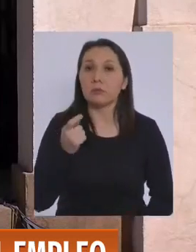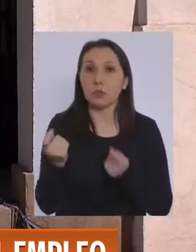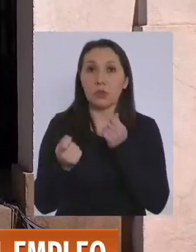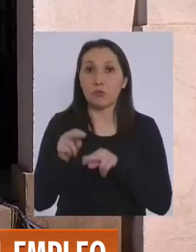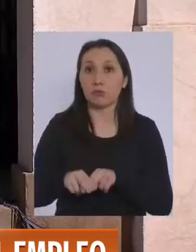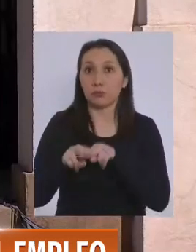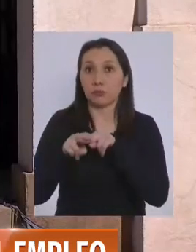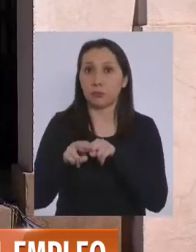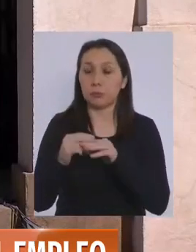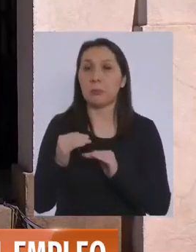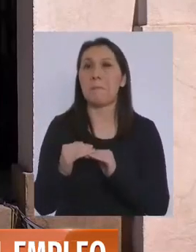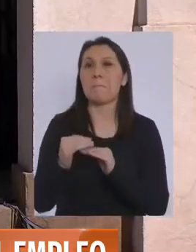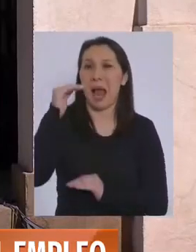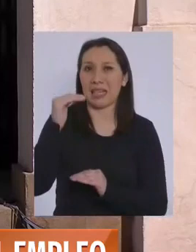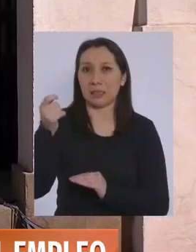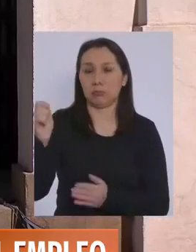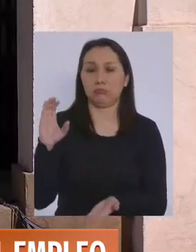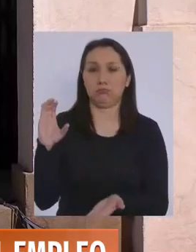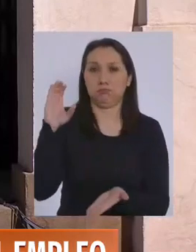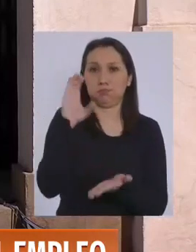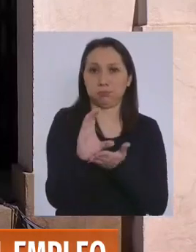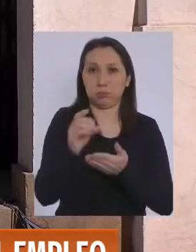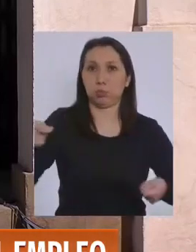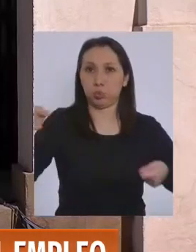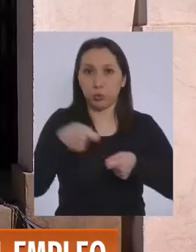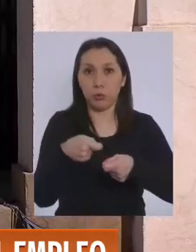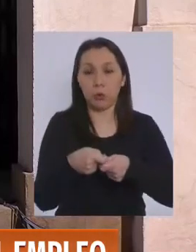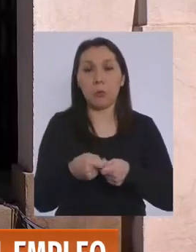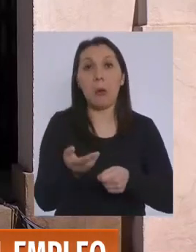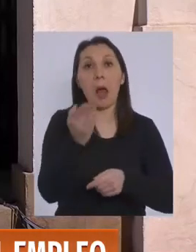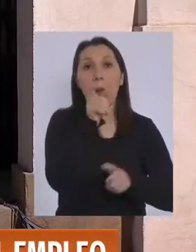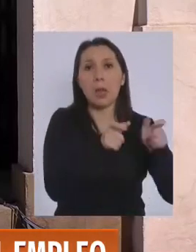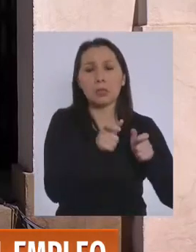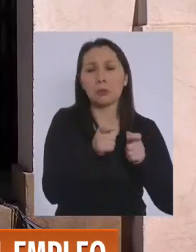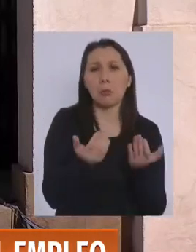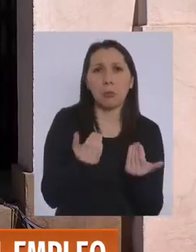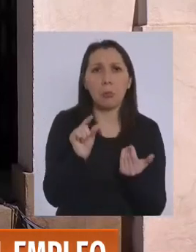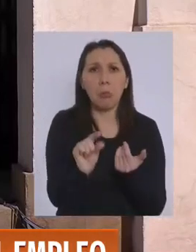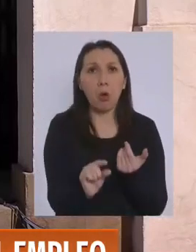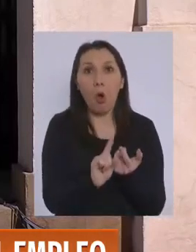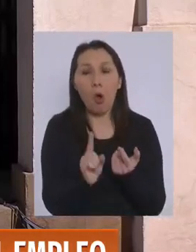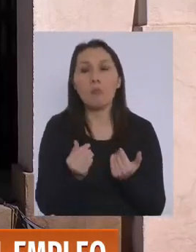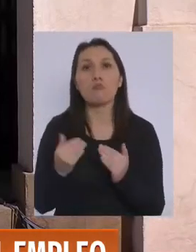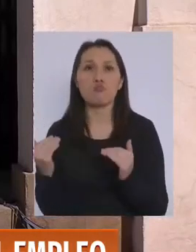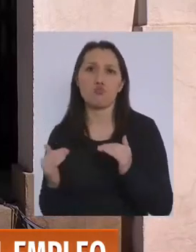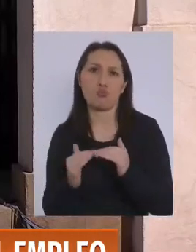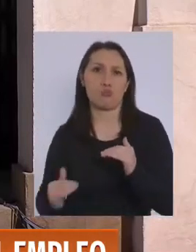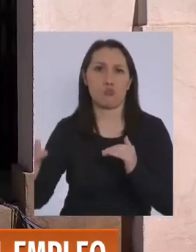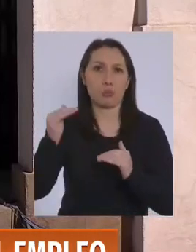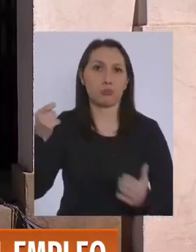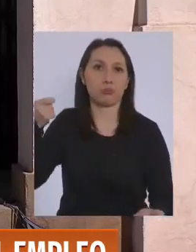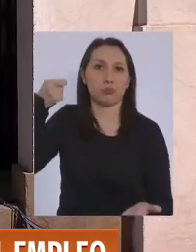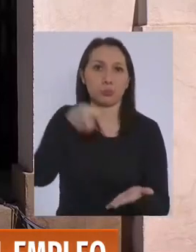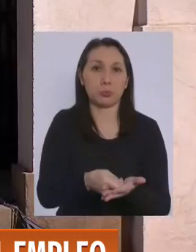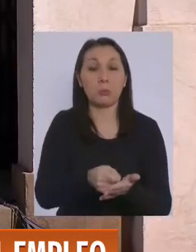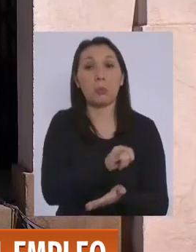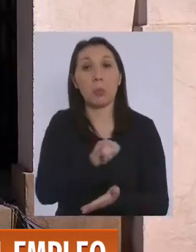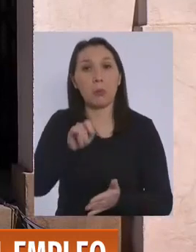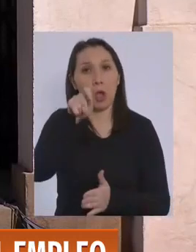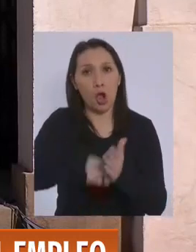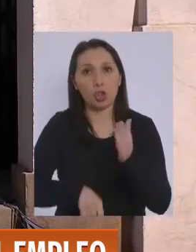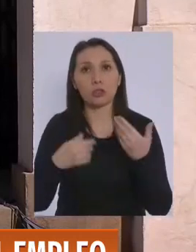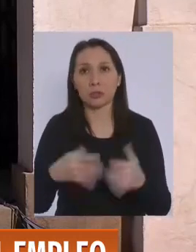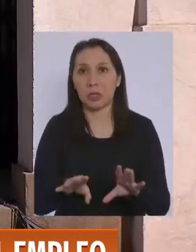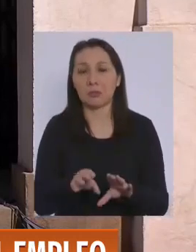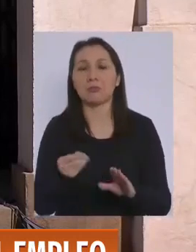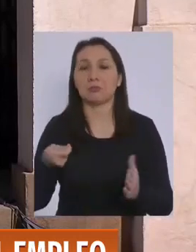monto amplio, arriba de las expectativas del mercado, se da una señal concreta en pos de la contratación y,